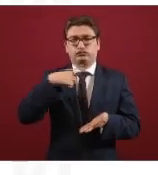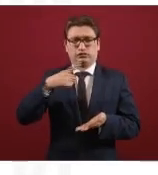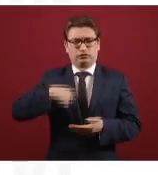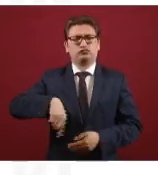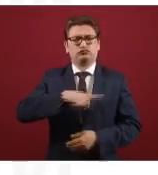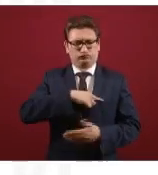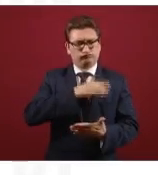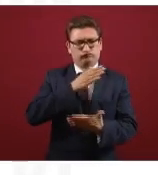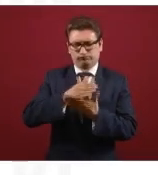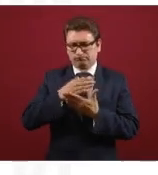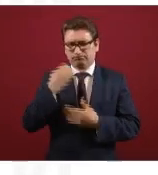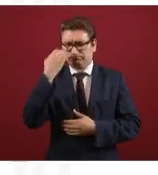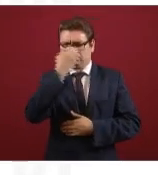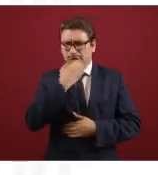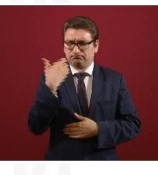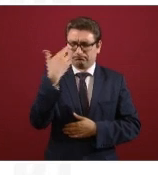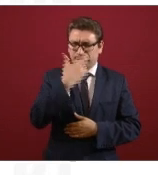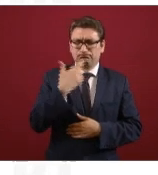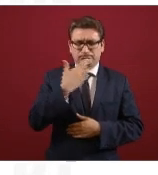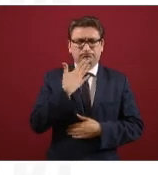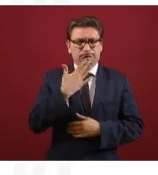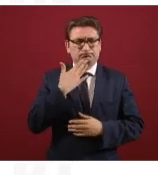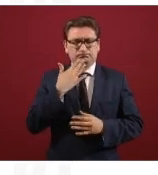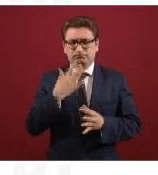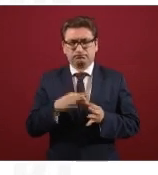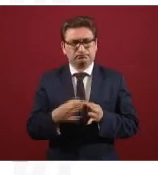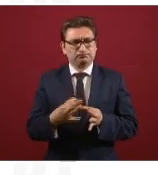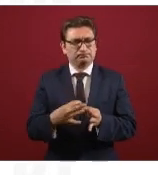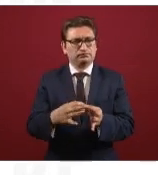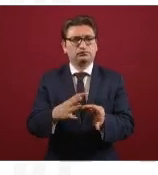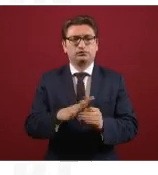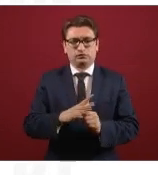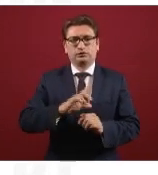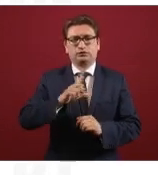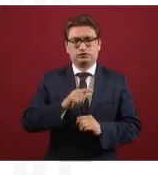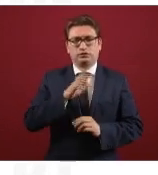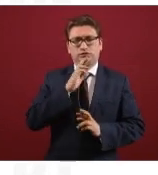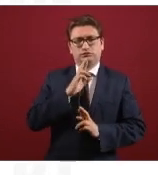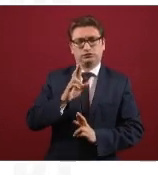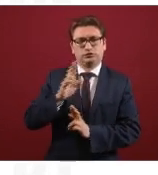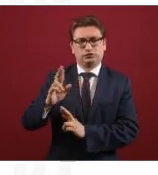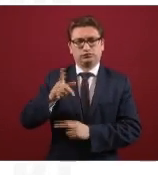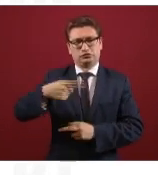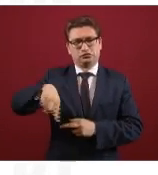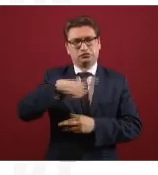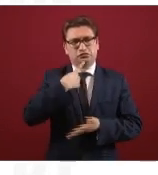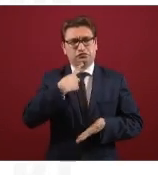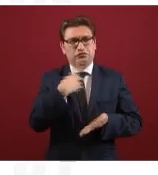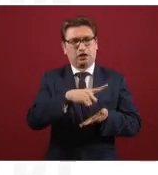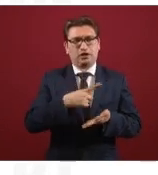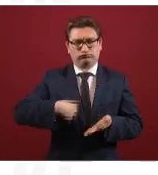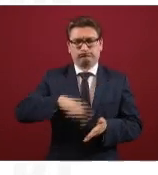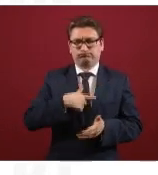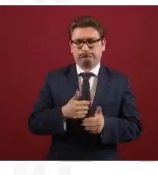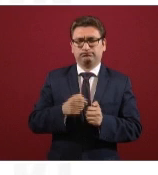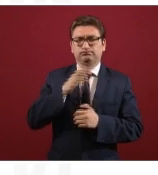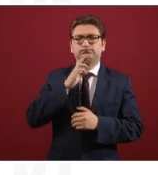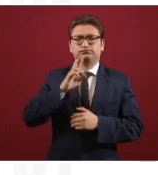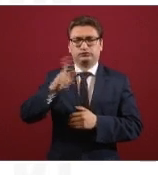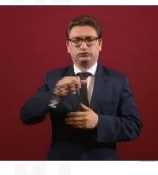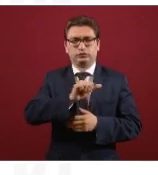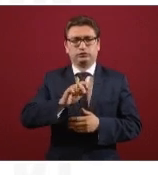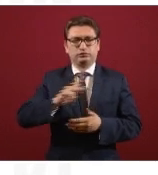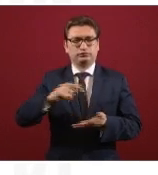las estamos atendiendo para desahogar las todas y ya le estamos dando respuesta a los que presentaron las quejas y denuncias para que